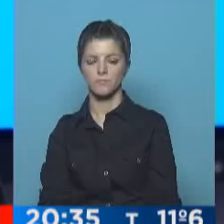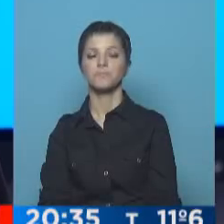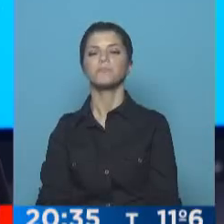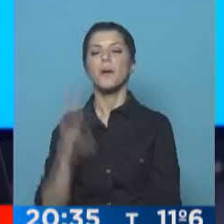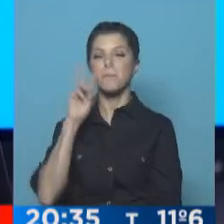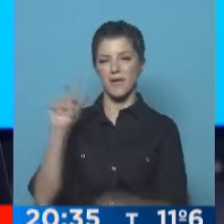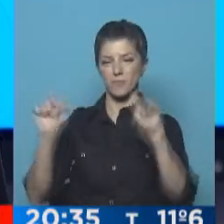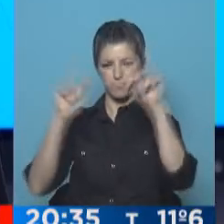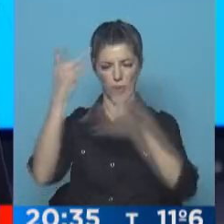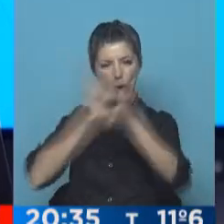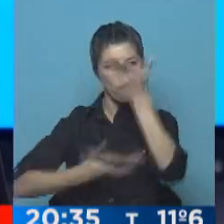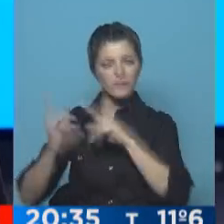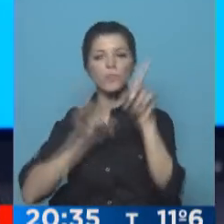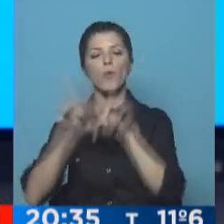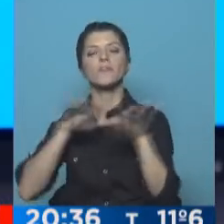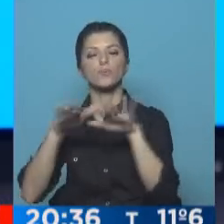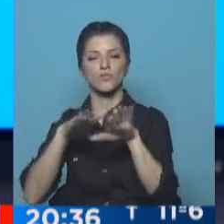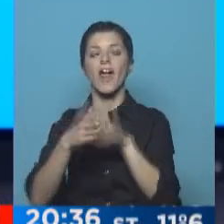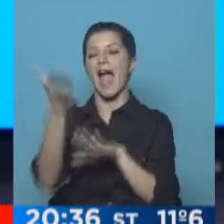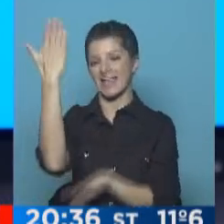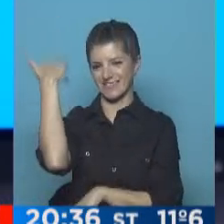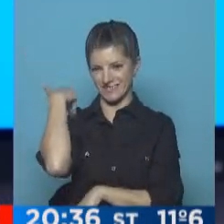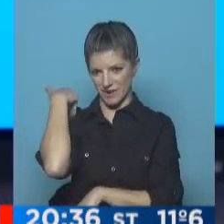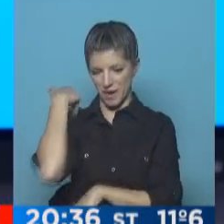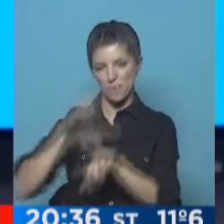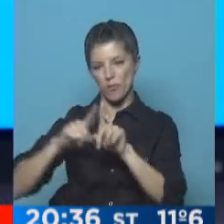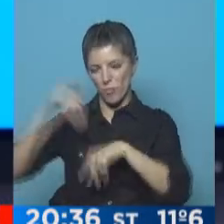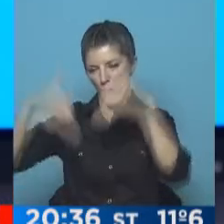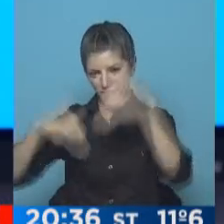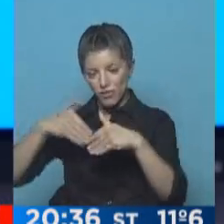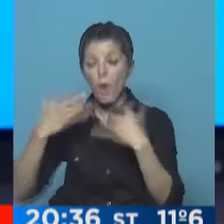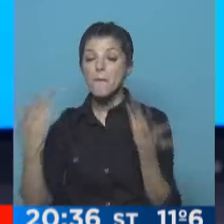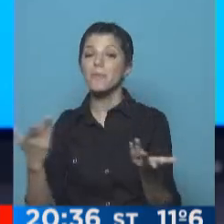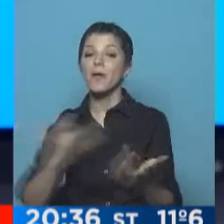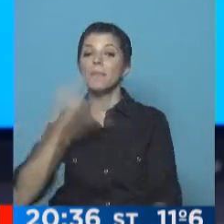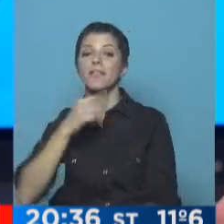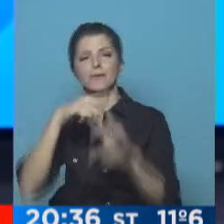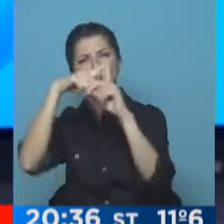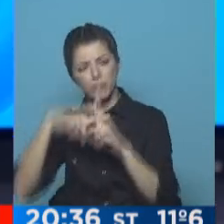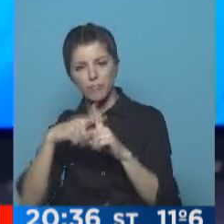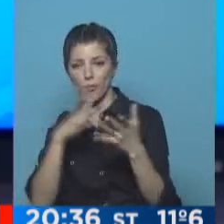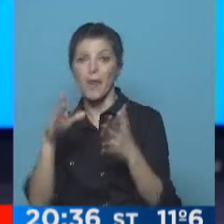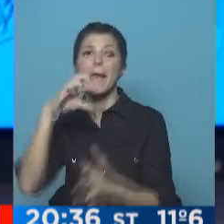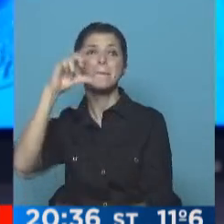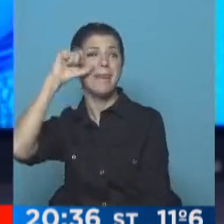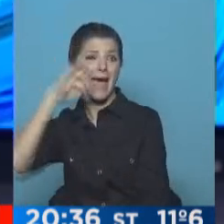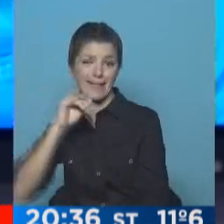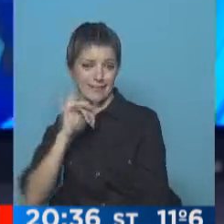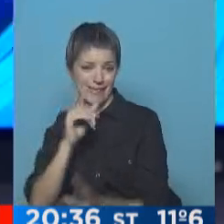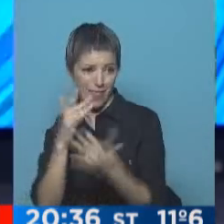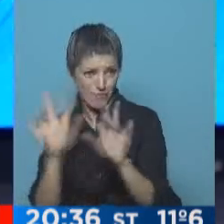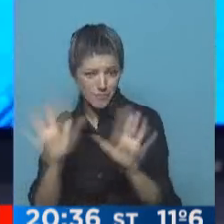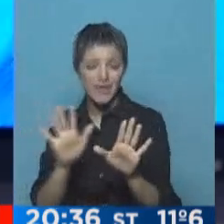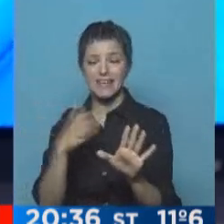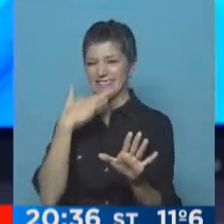compartíamos las imágenes sobre algunos de los hechos que ocurrieron en el día de ayer. La verdad es que si uno no es matemático, no es Adrián Paenza y